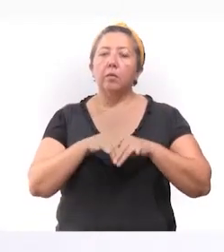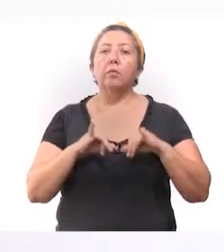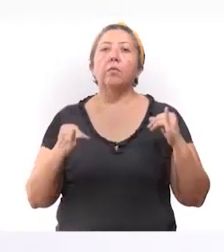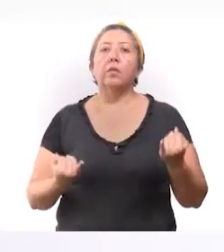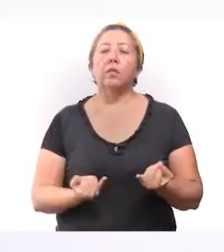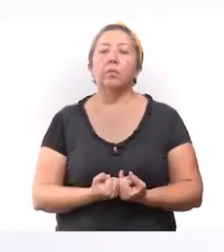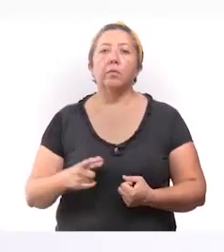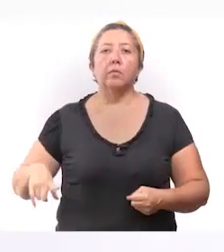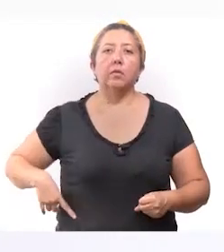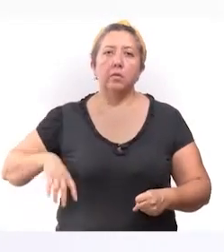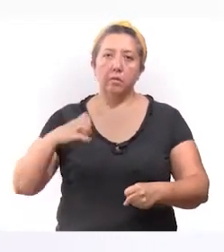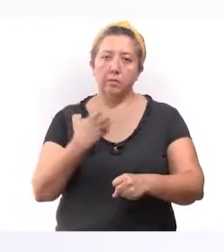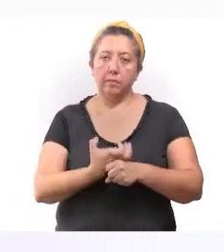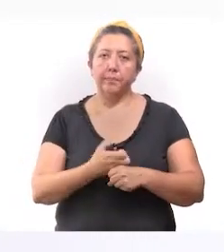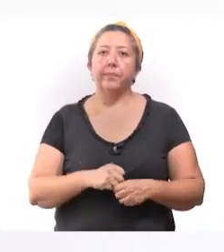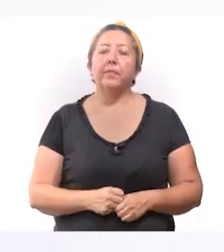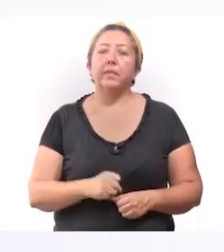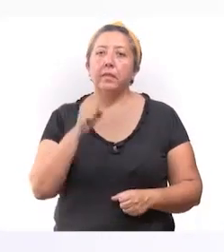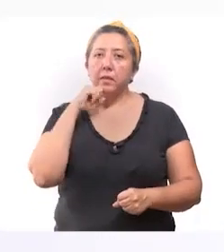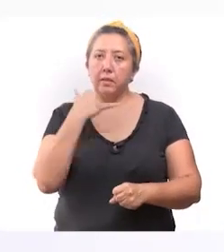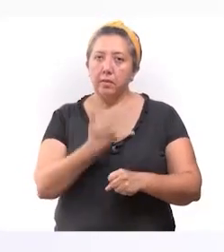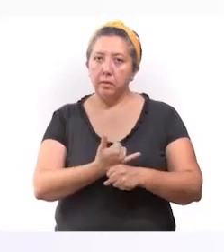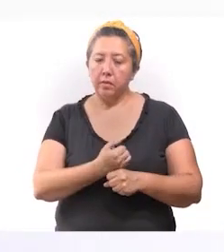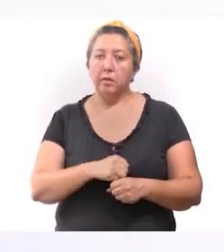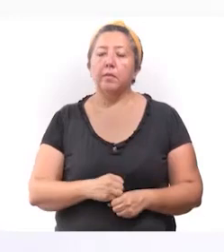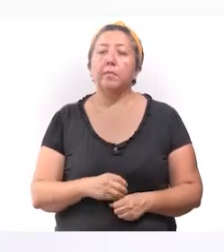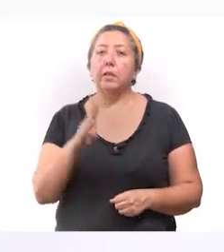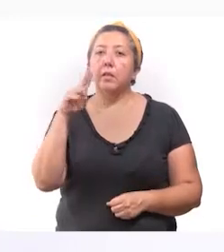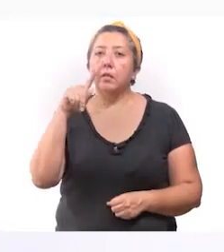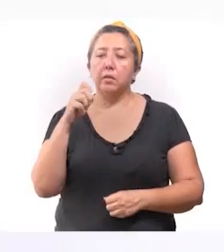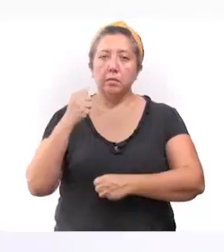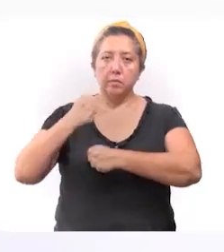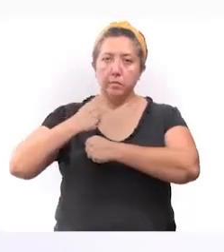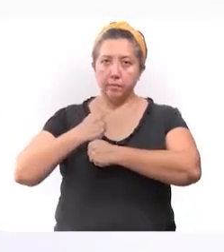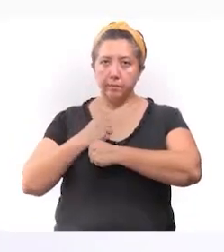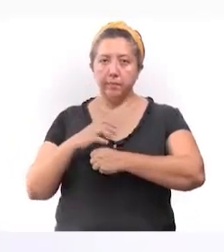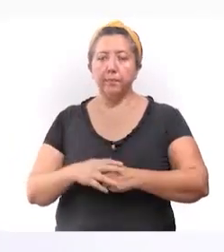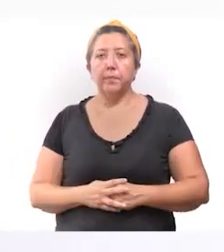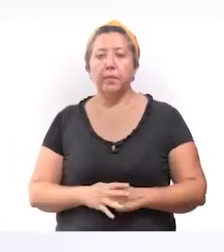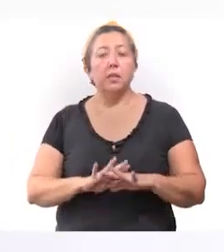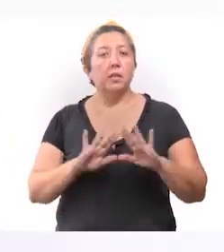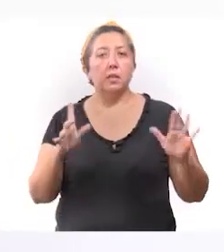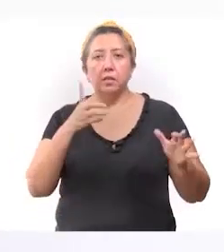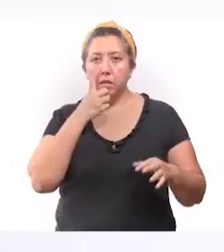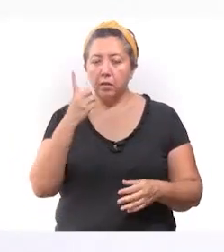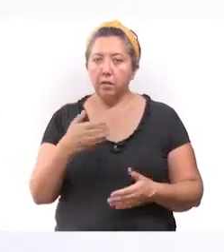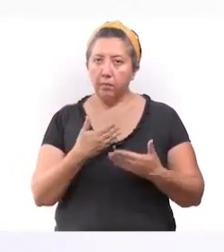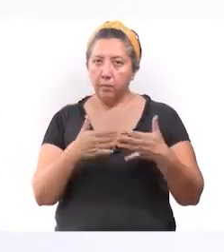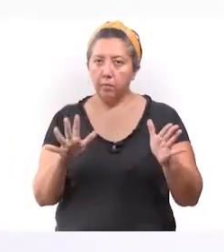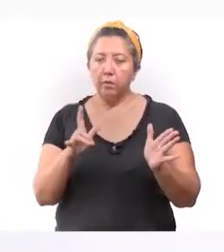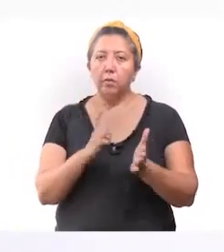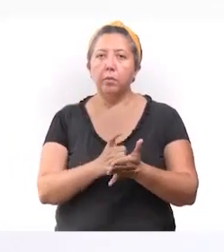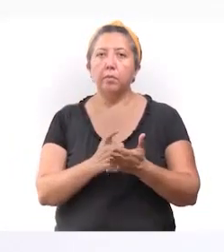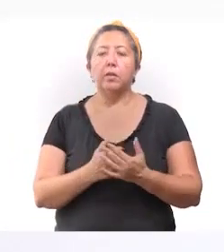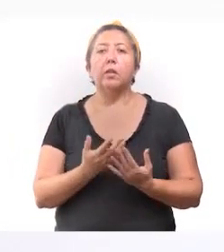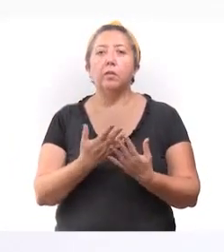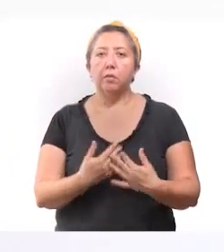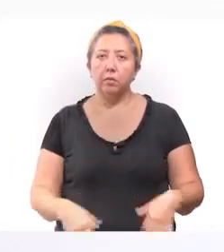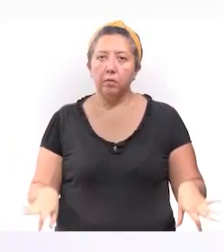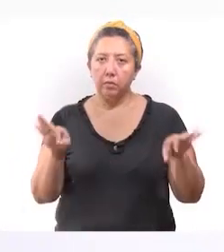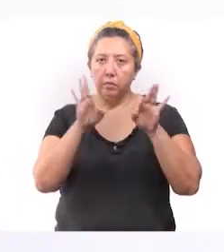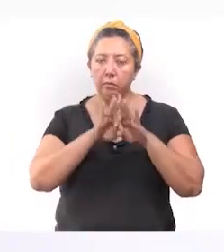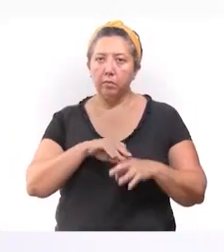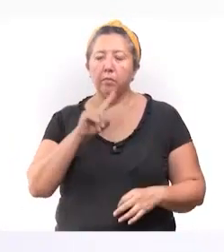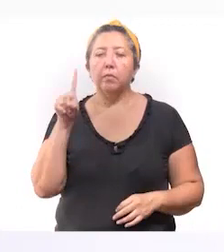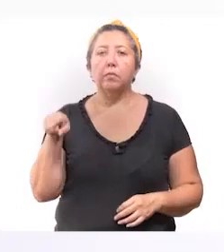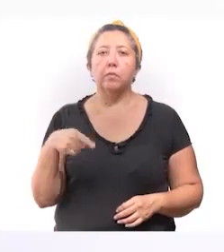manera conjunta el Gobierno del Estado, la Secretaría del Bienestar y las Fuerzas Armadas. Como se ha señalado en la reapertura económica,